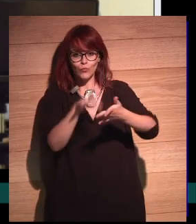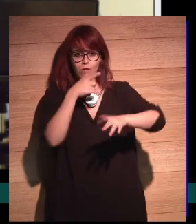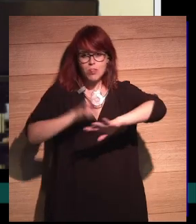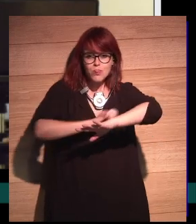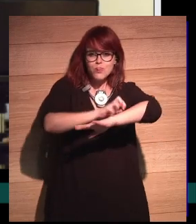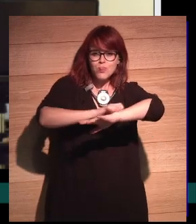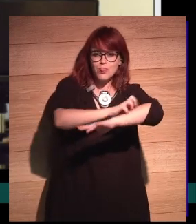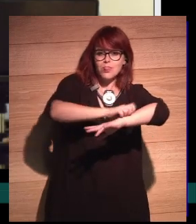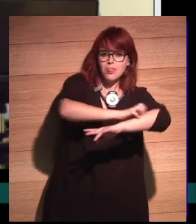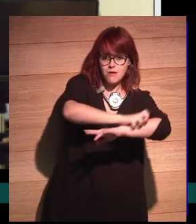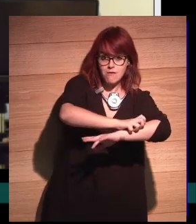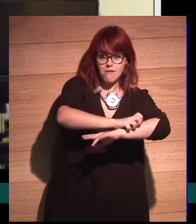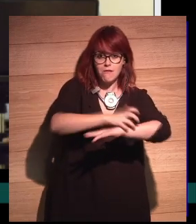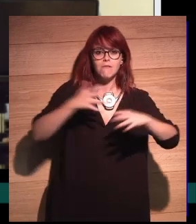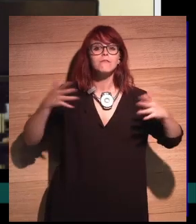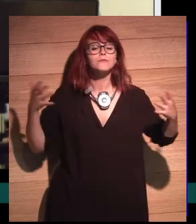es como...